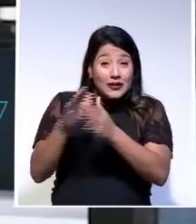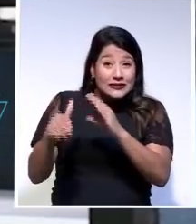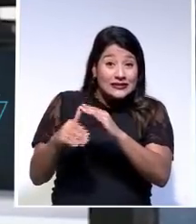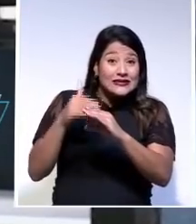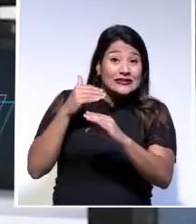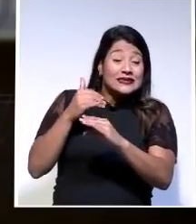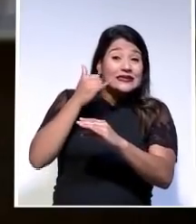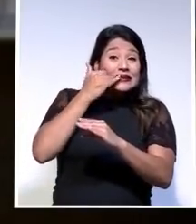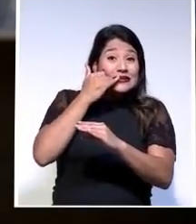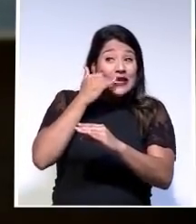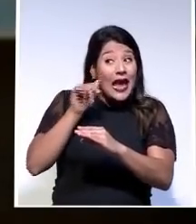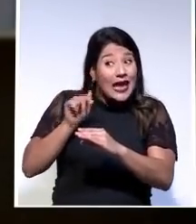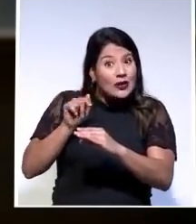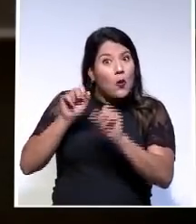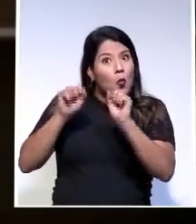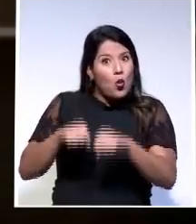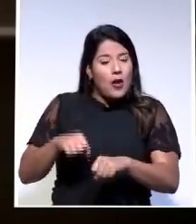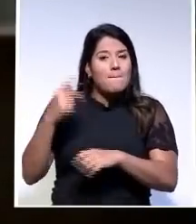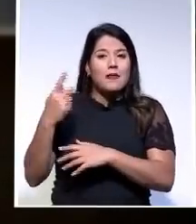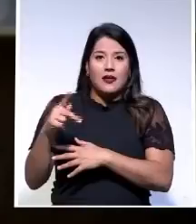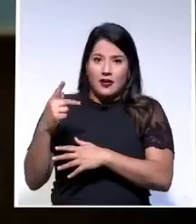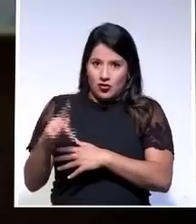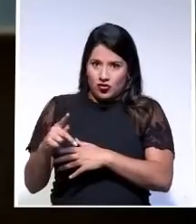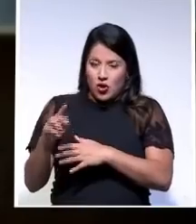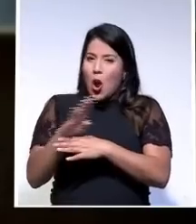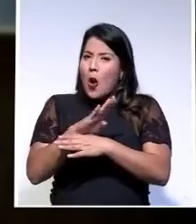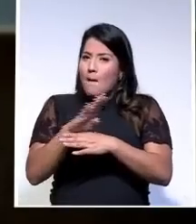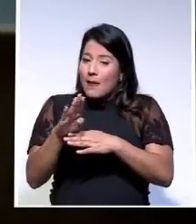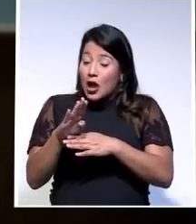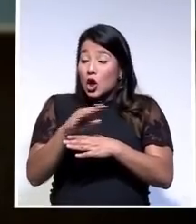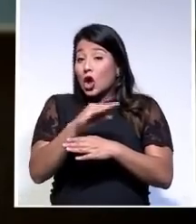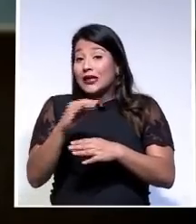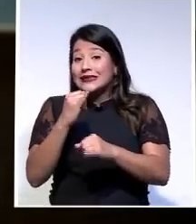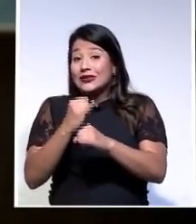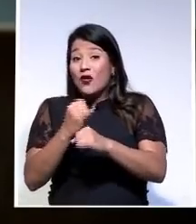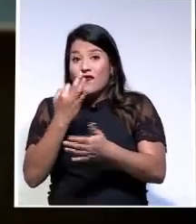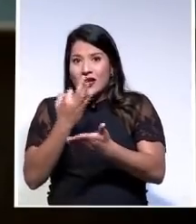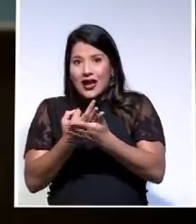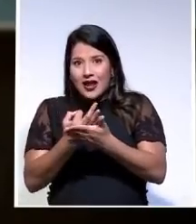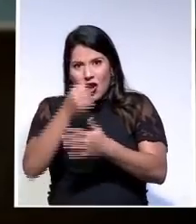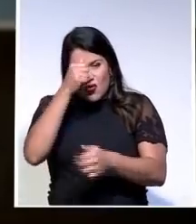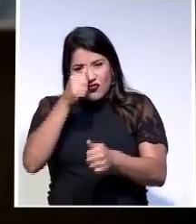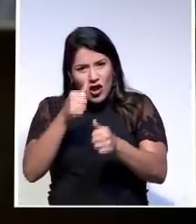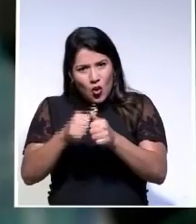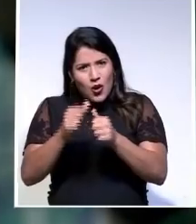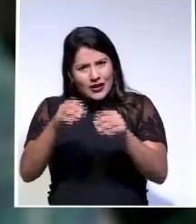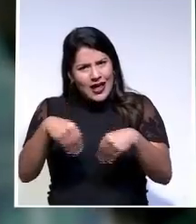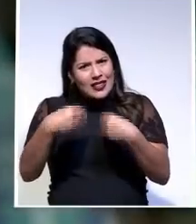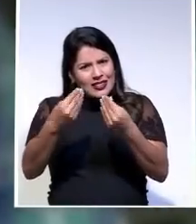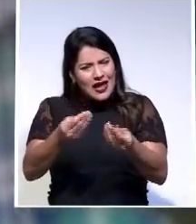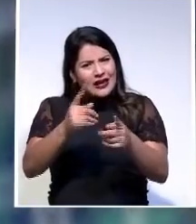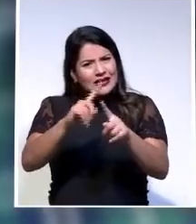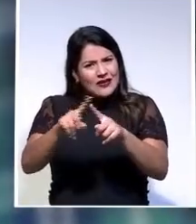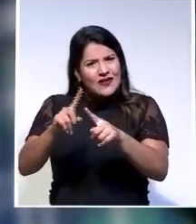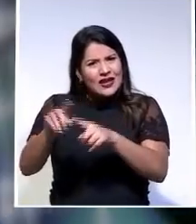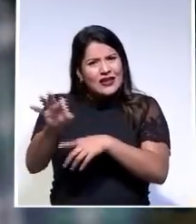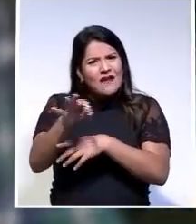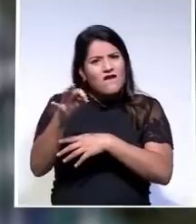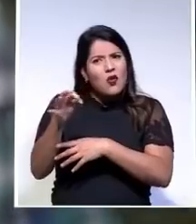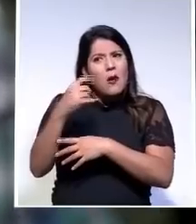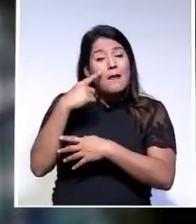de mensajería puede ser peligrosa. Los bancos y entidades financieras recuerdan que ofrecen diferentes medios para realizar consultas de forma